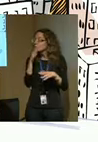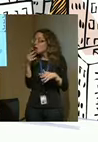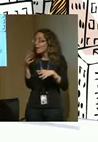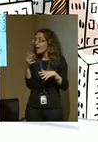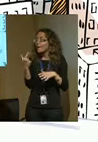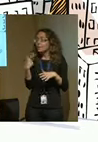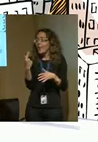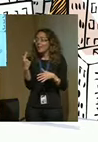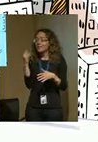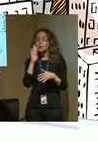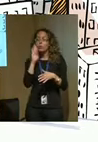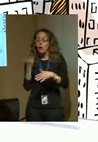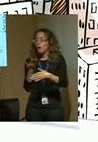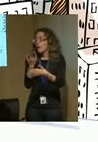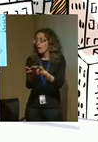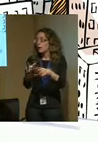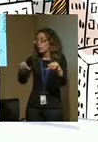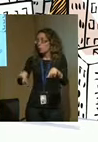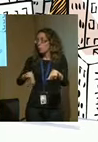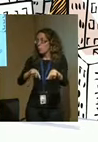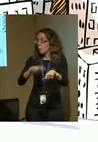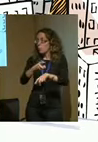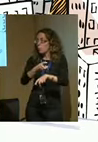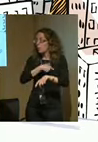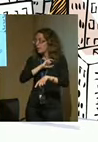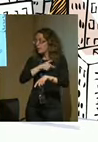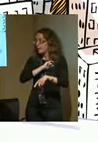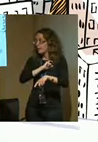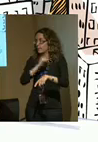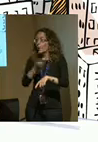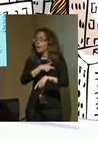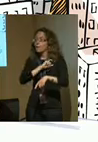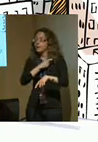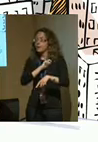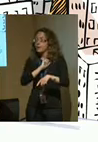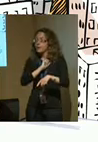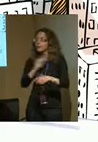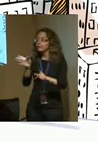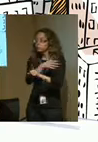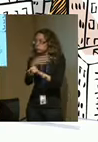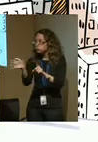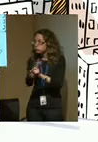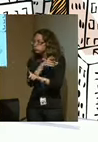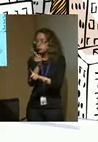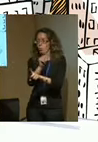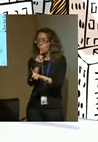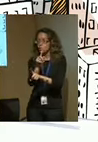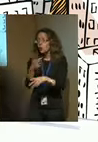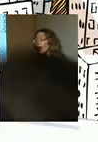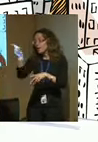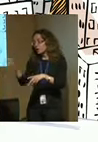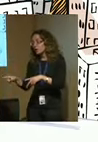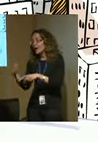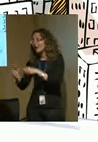a la comisaría, a la policía, y la policía nos maltrata a la persona que va a hacer la denuncia. Y